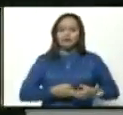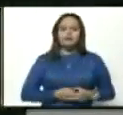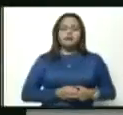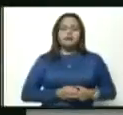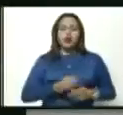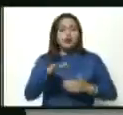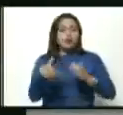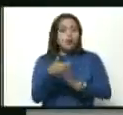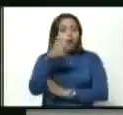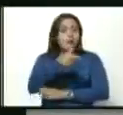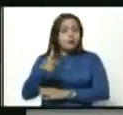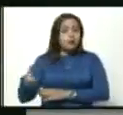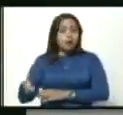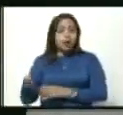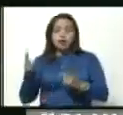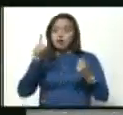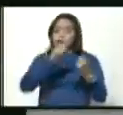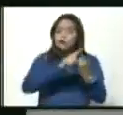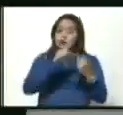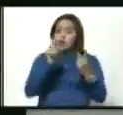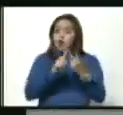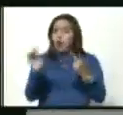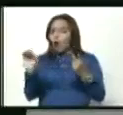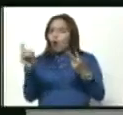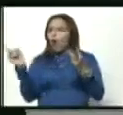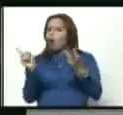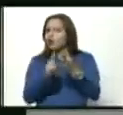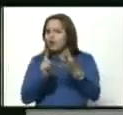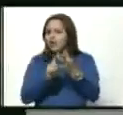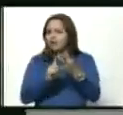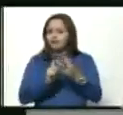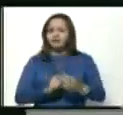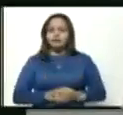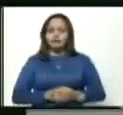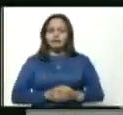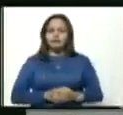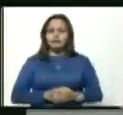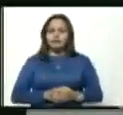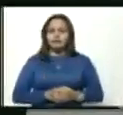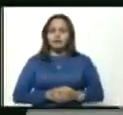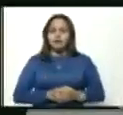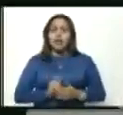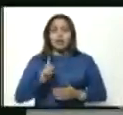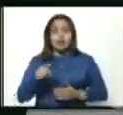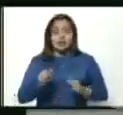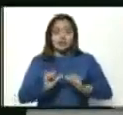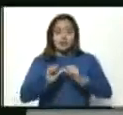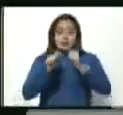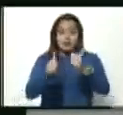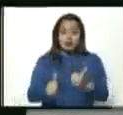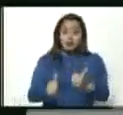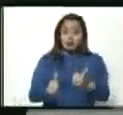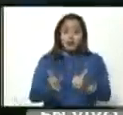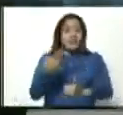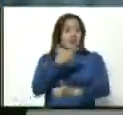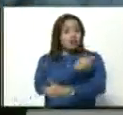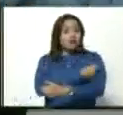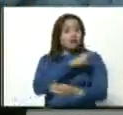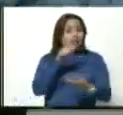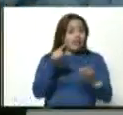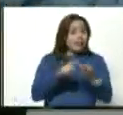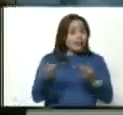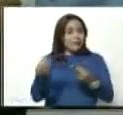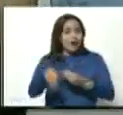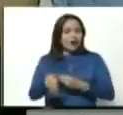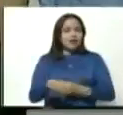todas las personas con sus dos o tres vacunas, en el caso de las que sean. Y hoy iniciamos la vacunación de refuerzo,